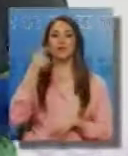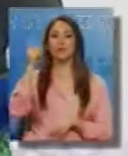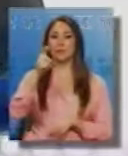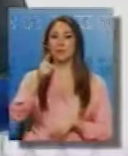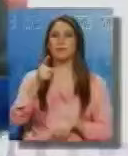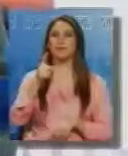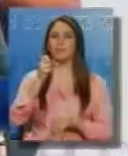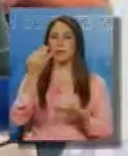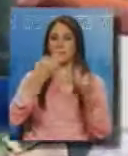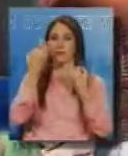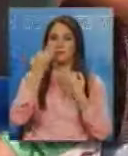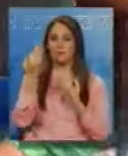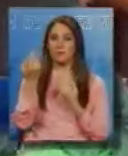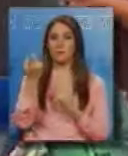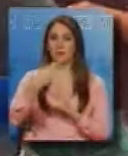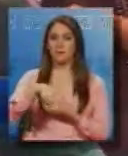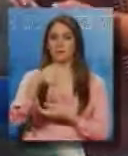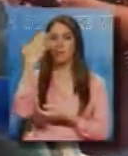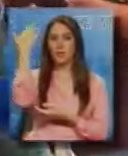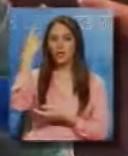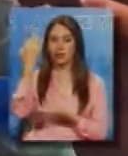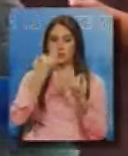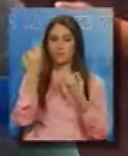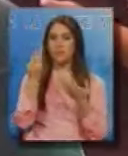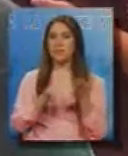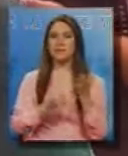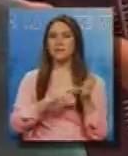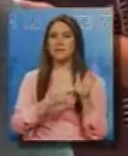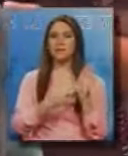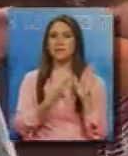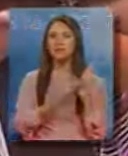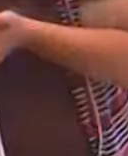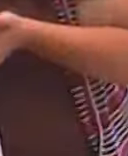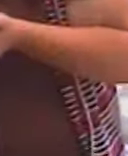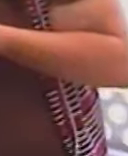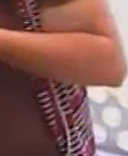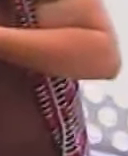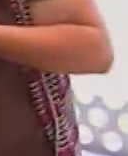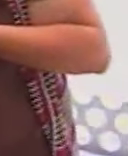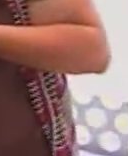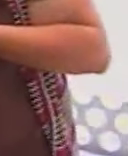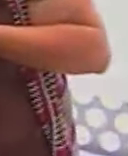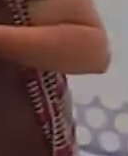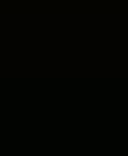que se dé una explicación al país. Karen Haro, desde Televisión. ¿Cómo está? ¿Cómo está?